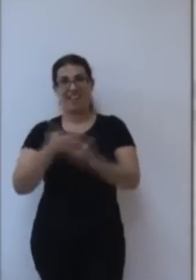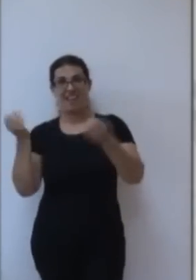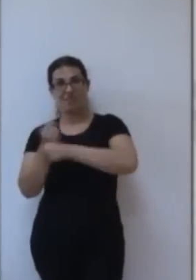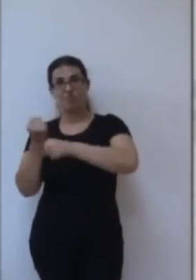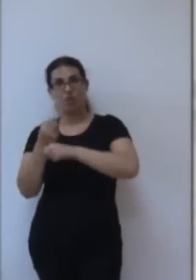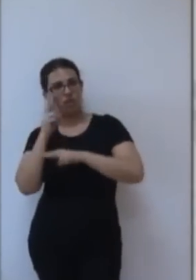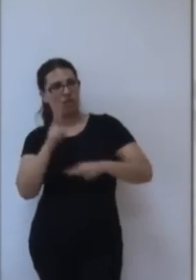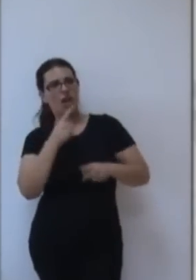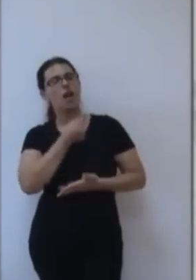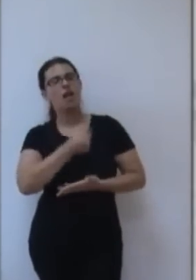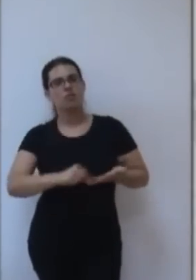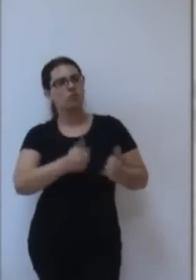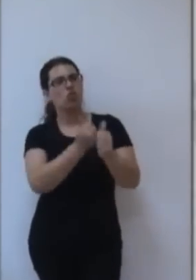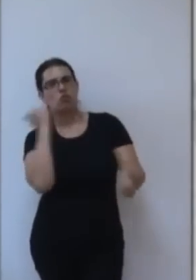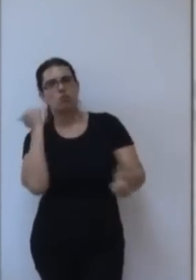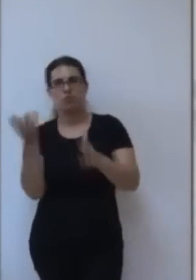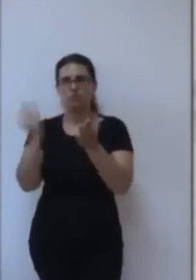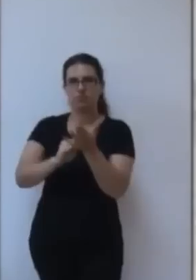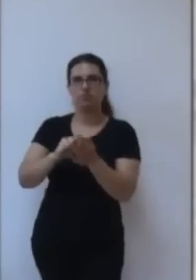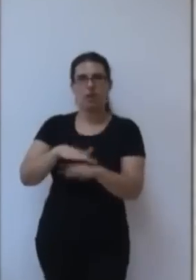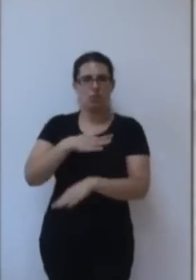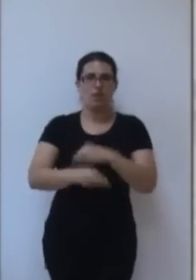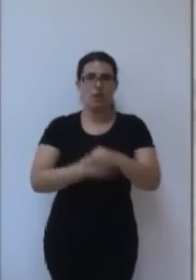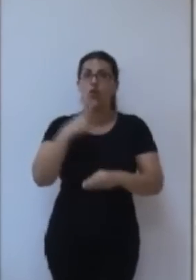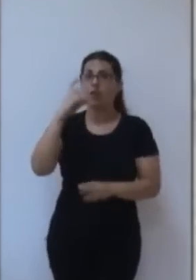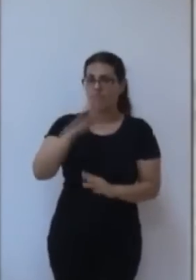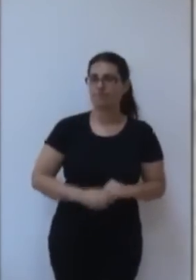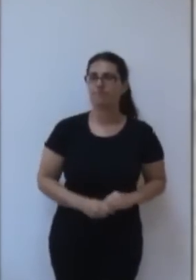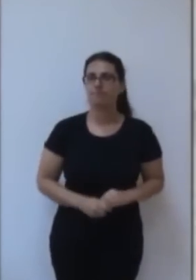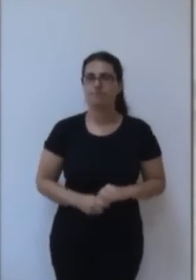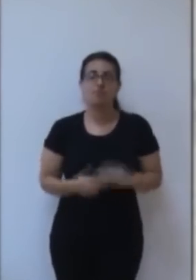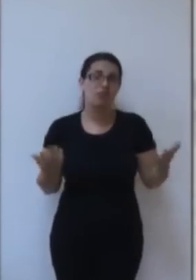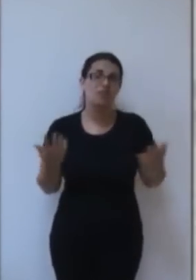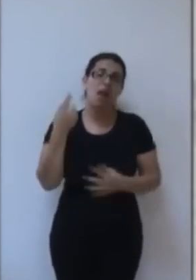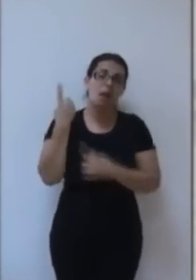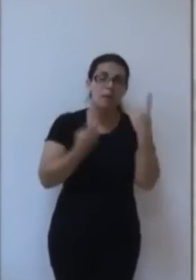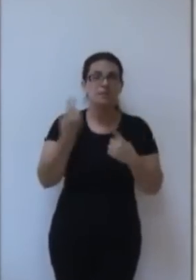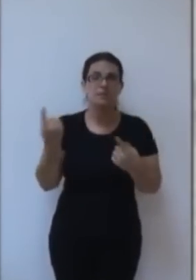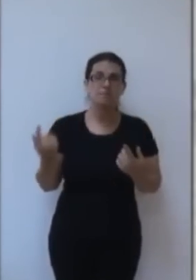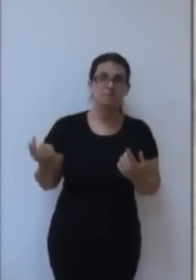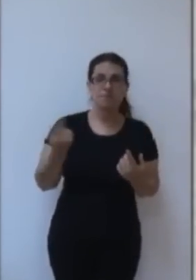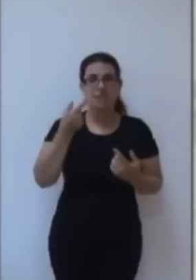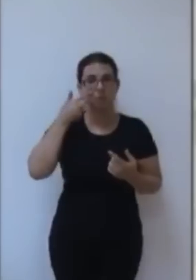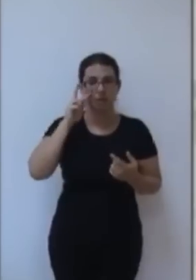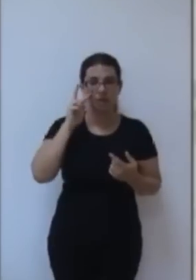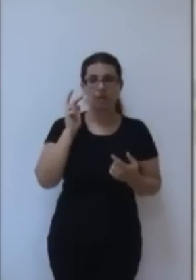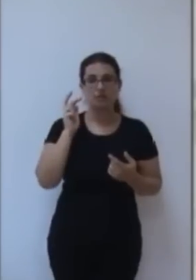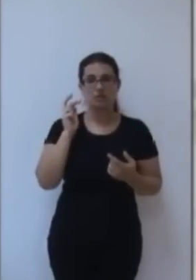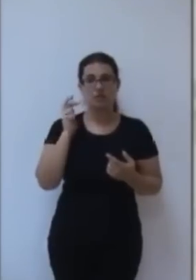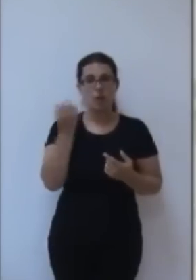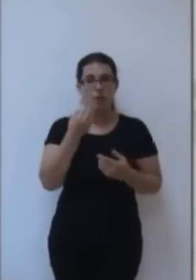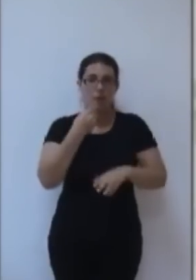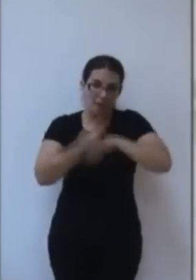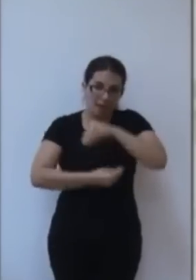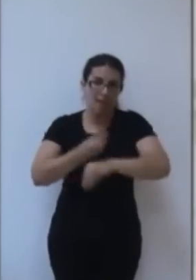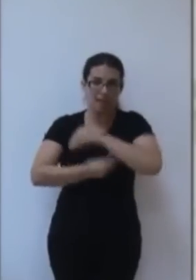tomen nota de lo que nosotros hemos hecho y lo incorporen. Ojalá, ¿eh? Entonces, bueno, pues son experiencias que hay que